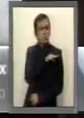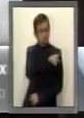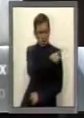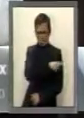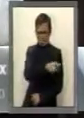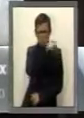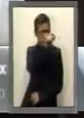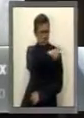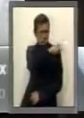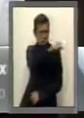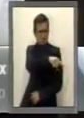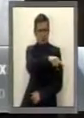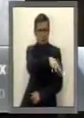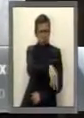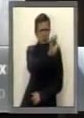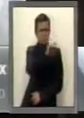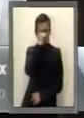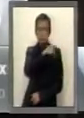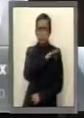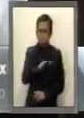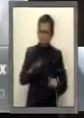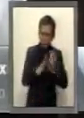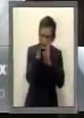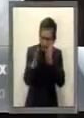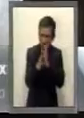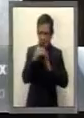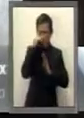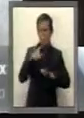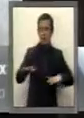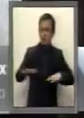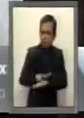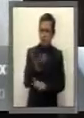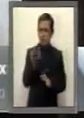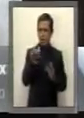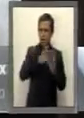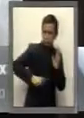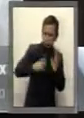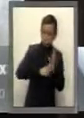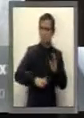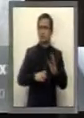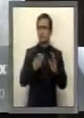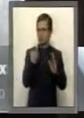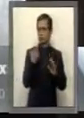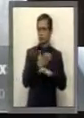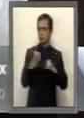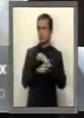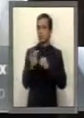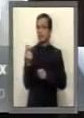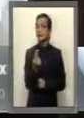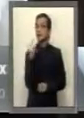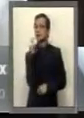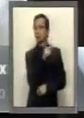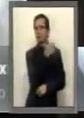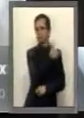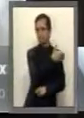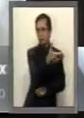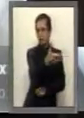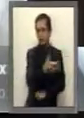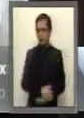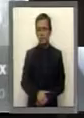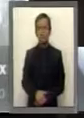los agentes activos en los cambios de fondo que se necesitan en el sector rural. En